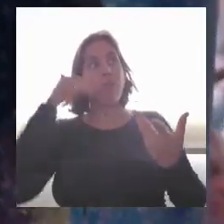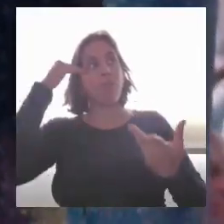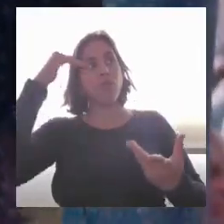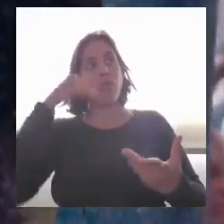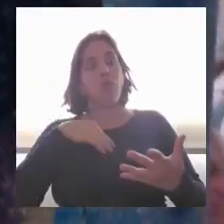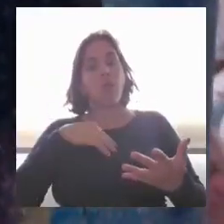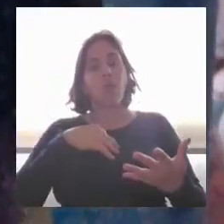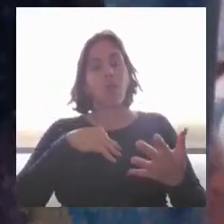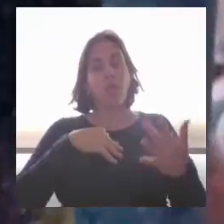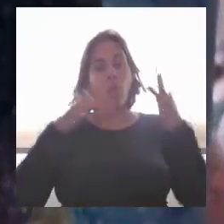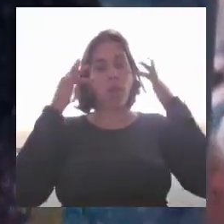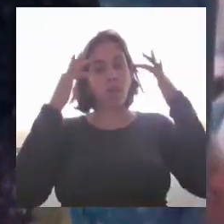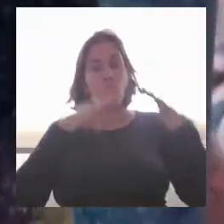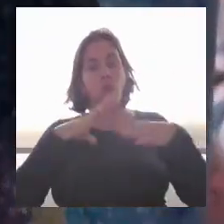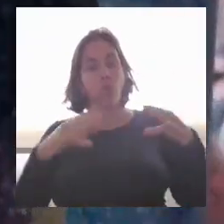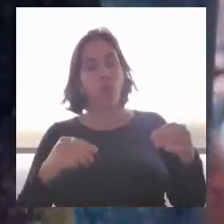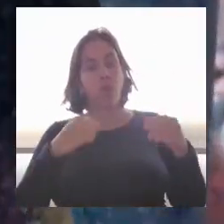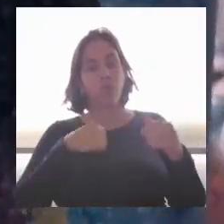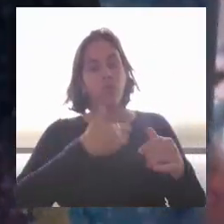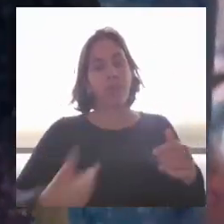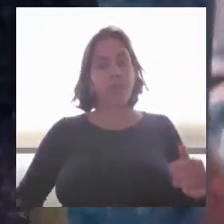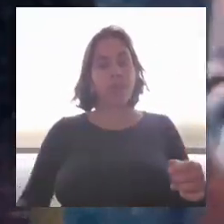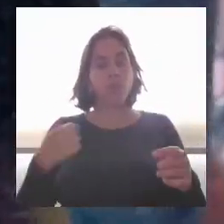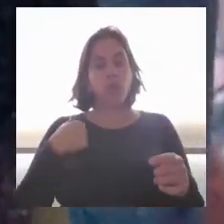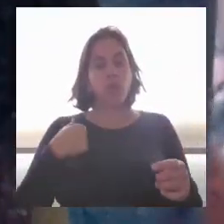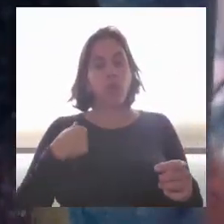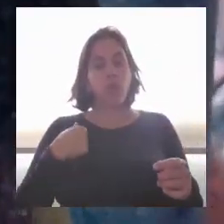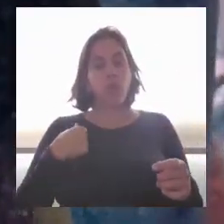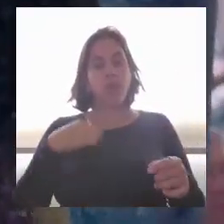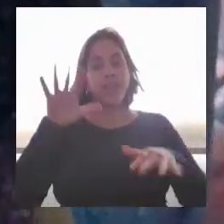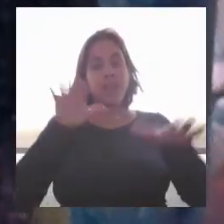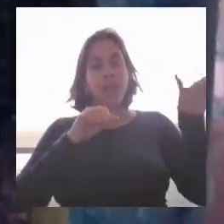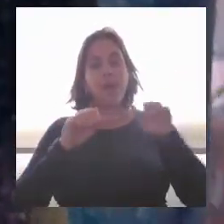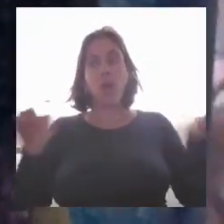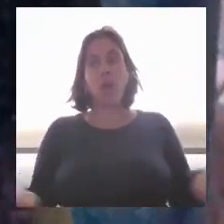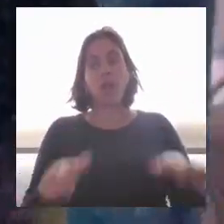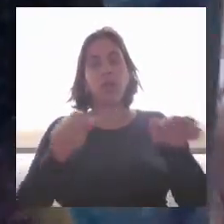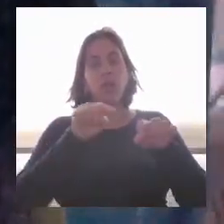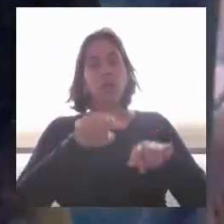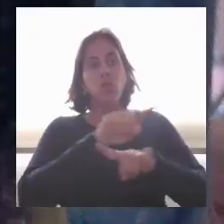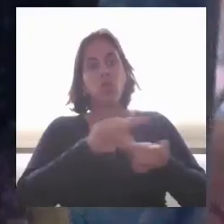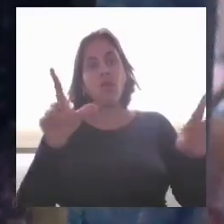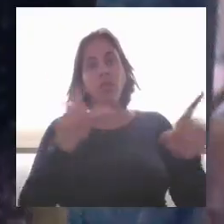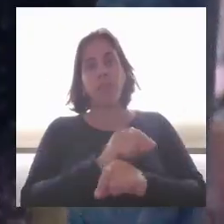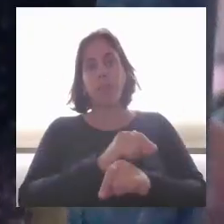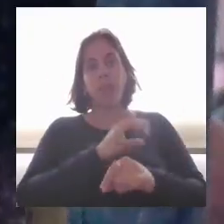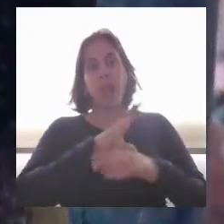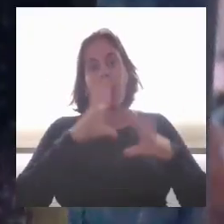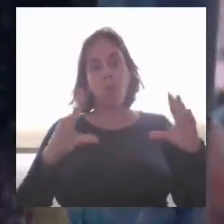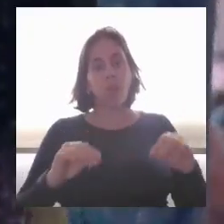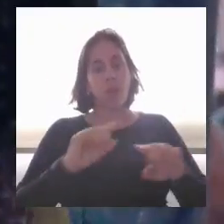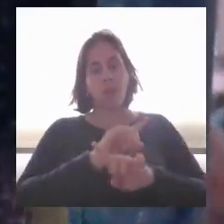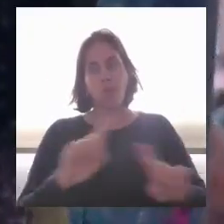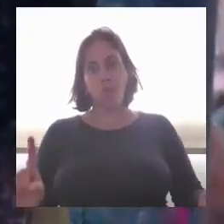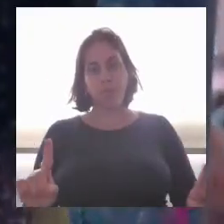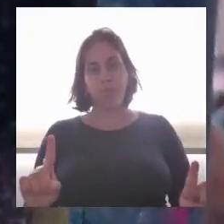algo. Ayer lo hablábamos con Mariana, esta cosa del llamado a la acción. Esto no termina en primaria, no es un tema de los primeros